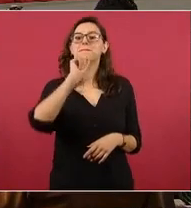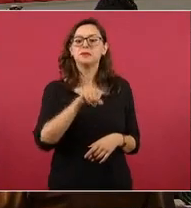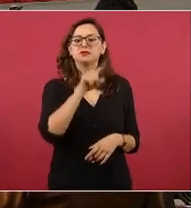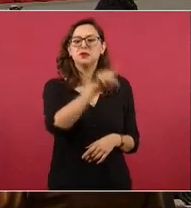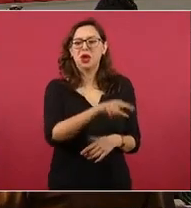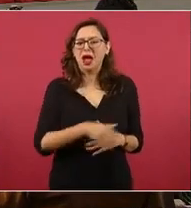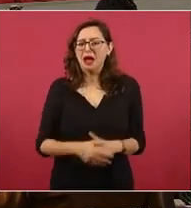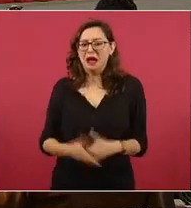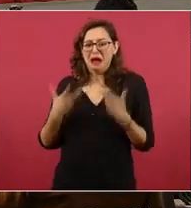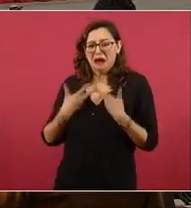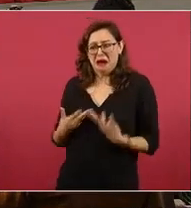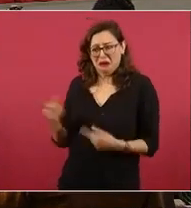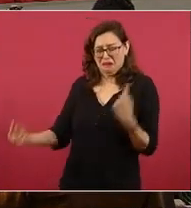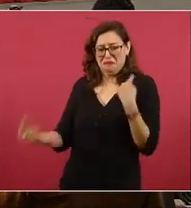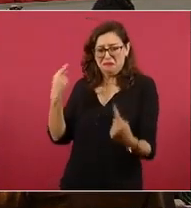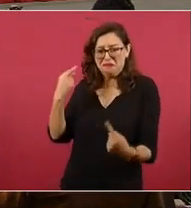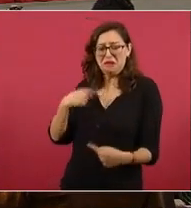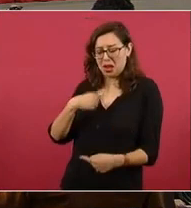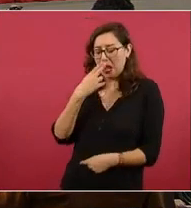me comparó con Hitler,